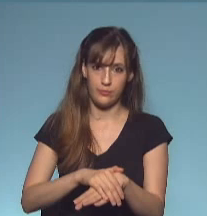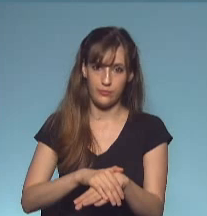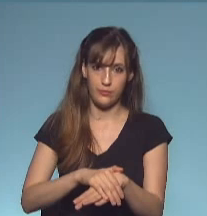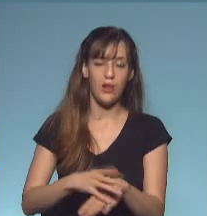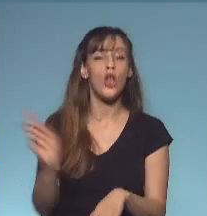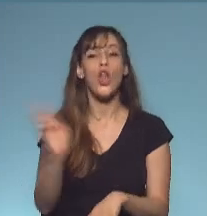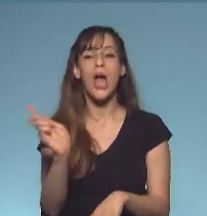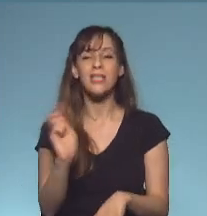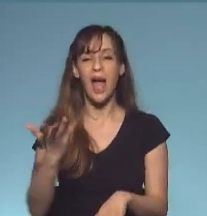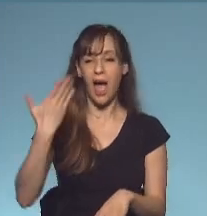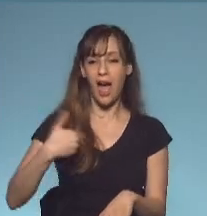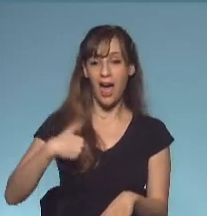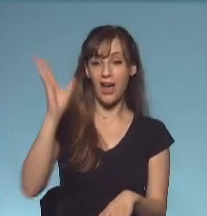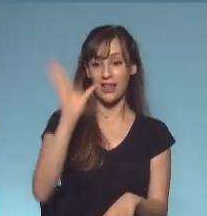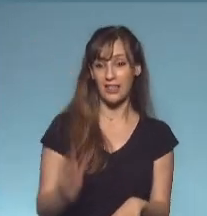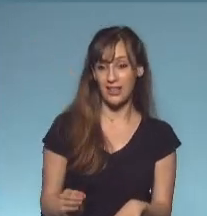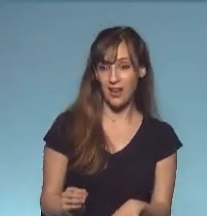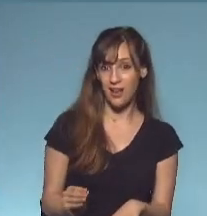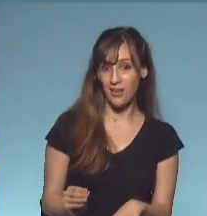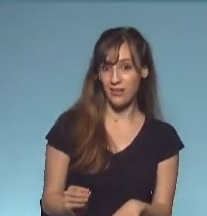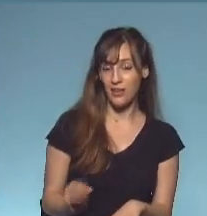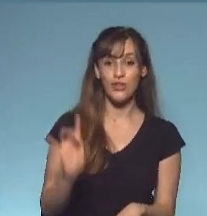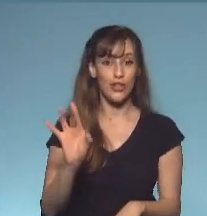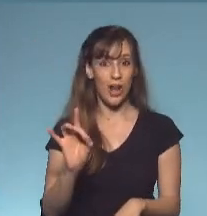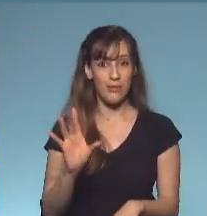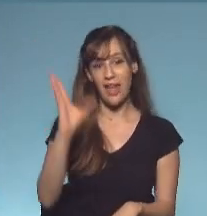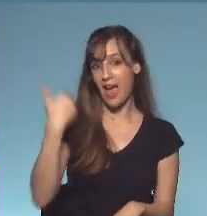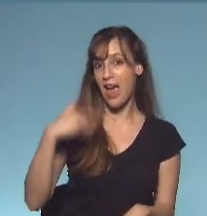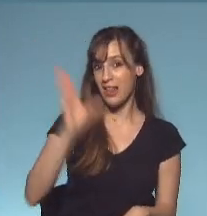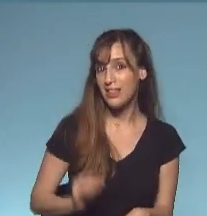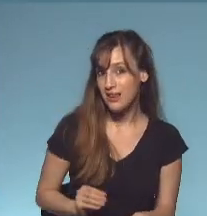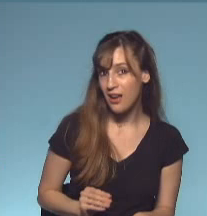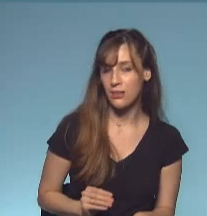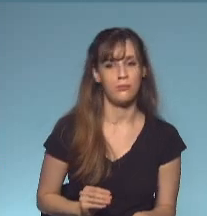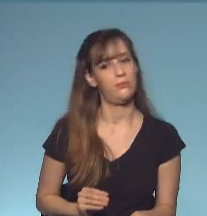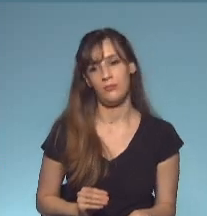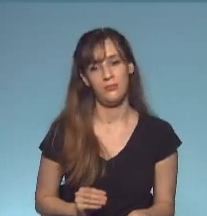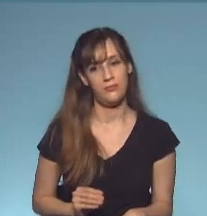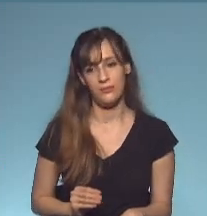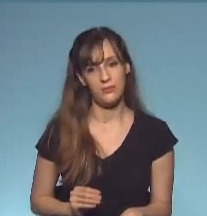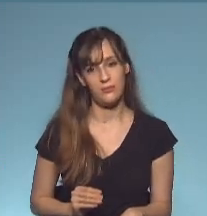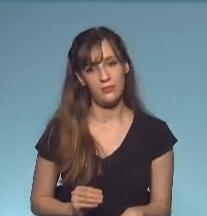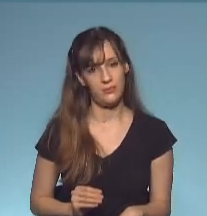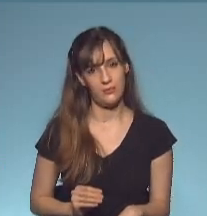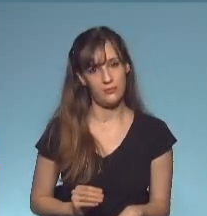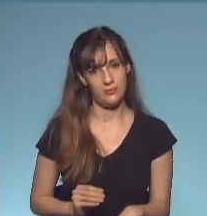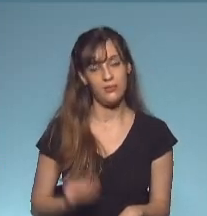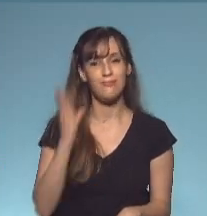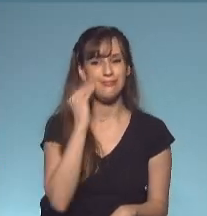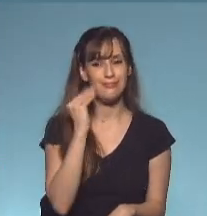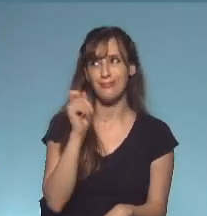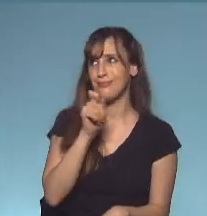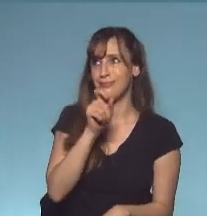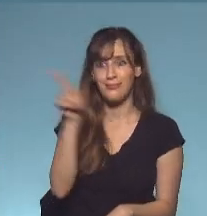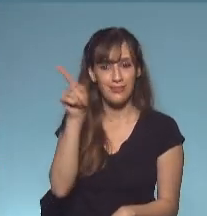en la Argentina, menos todavía solo en la provincia de Buenos Aires. Permítame decirle, Reino Unido, hoy, uno de